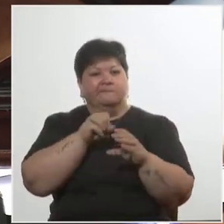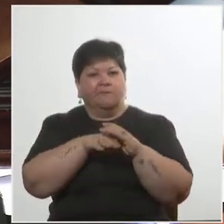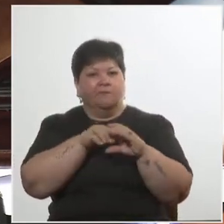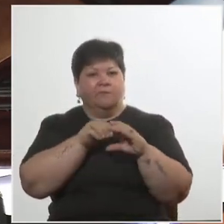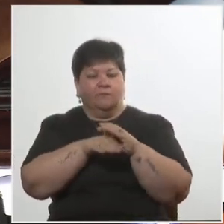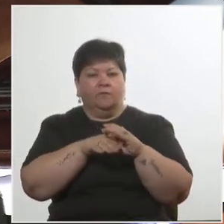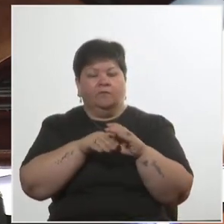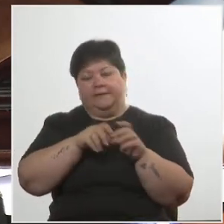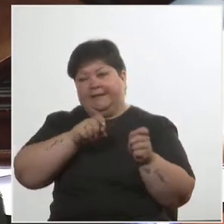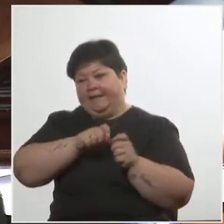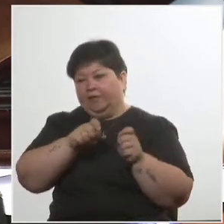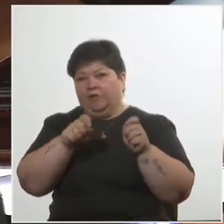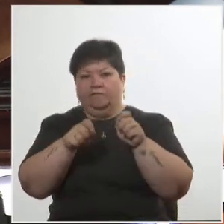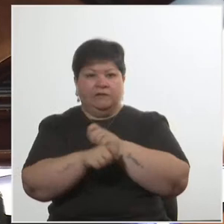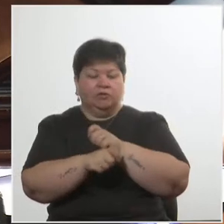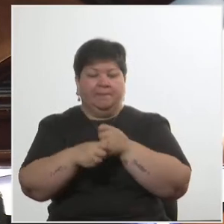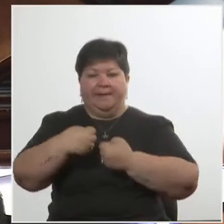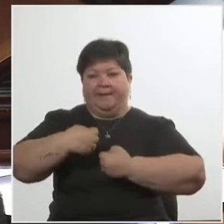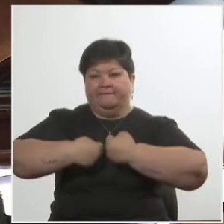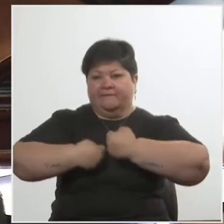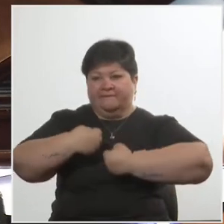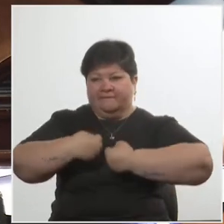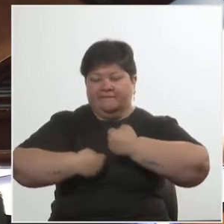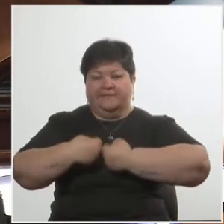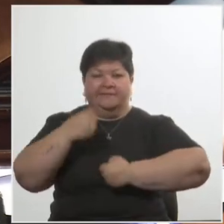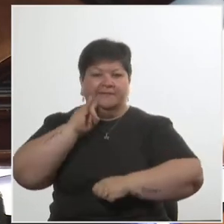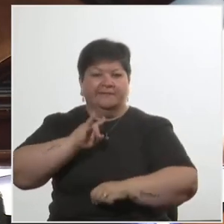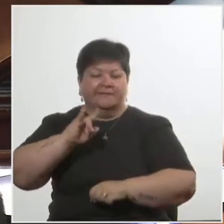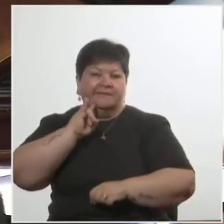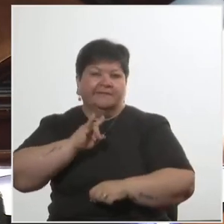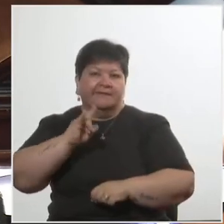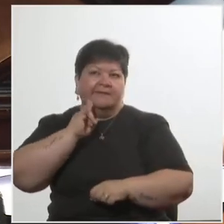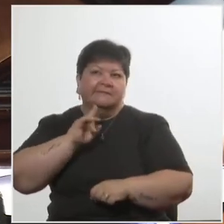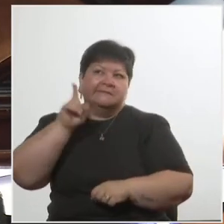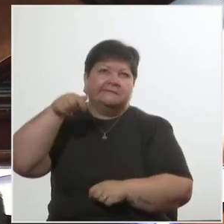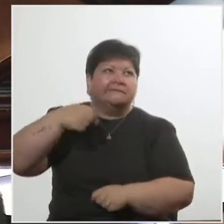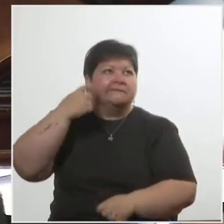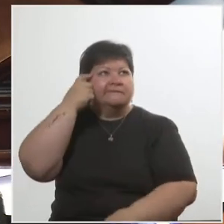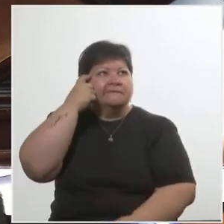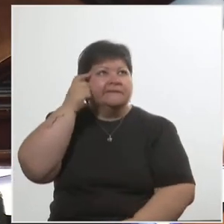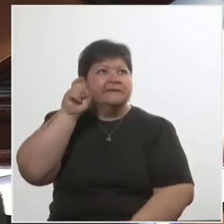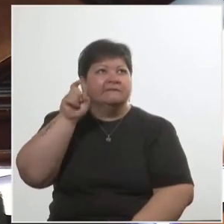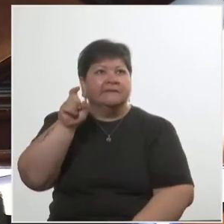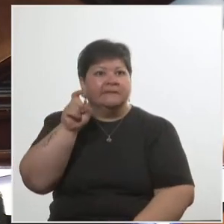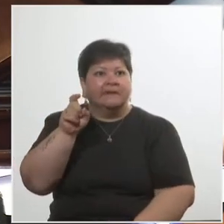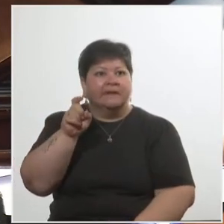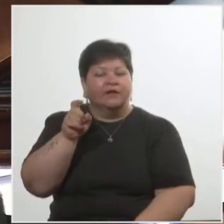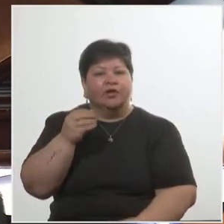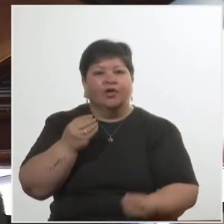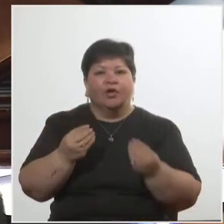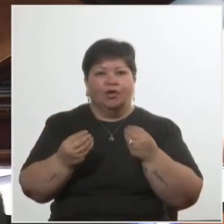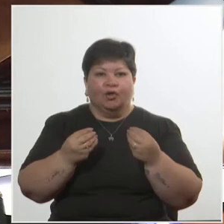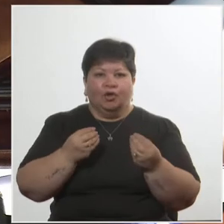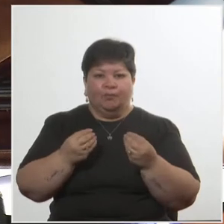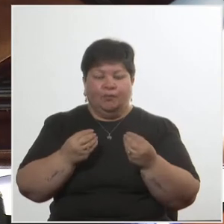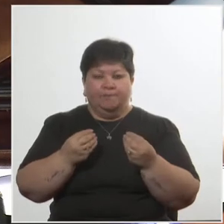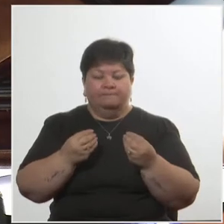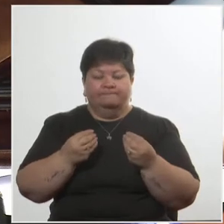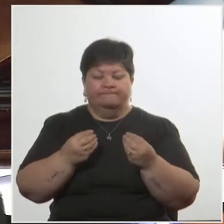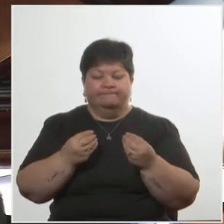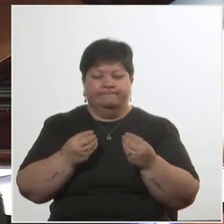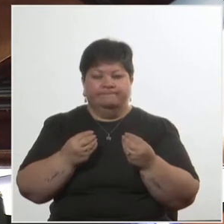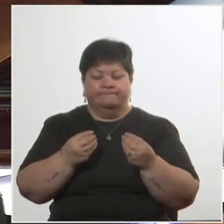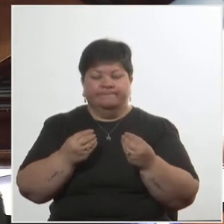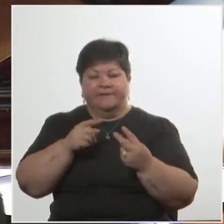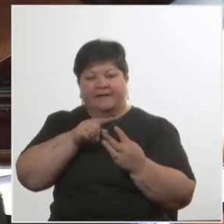de reconversión de Industria lácteas inspirado en en un tridente le diría